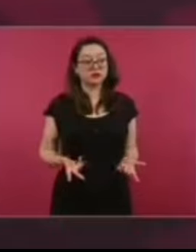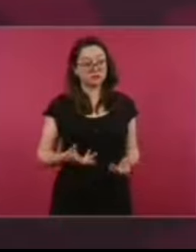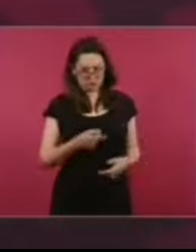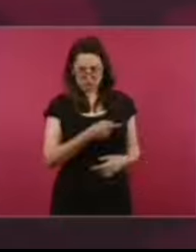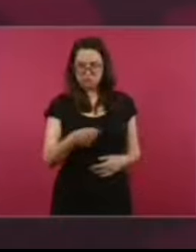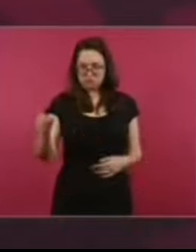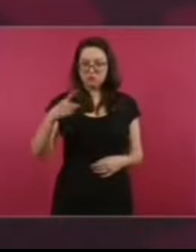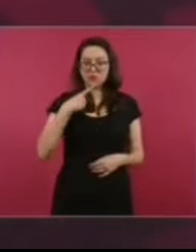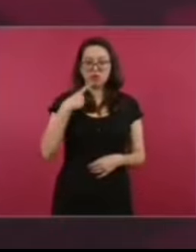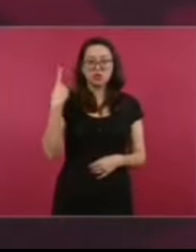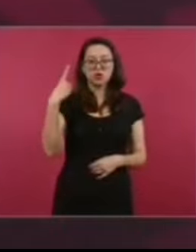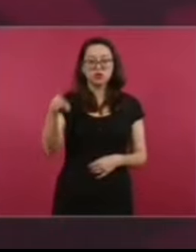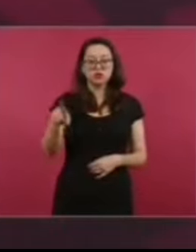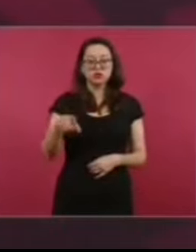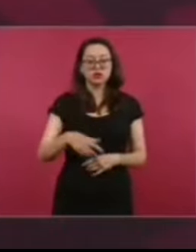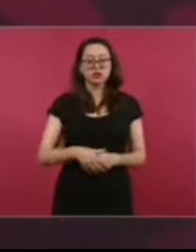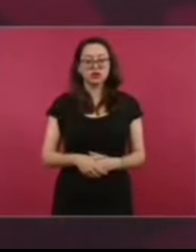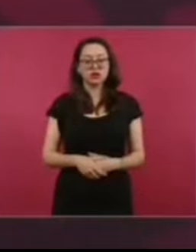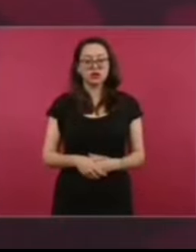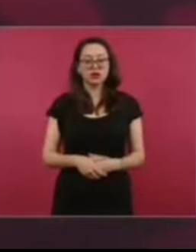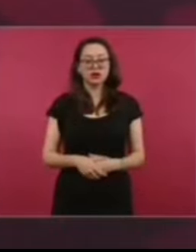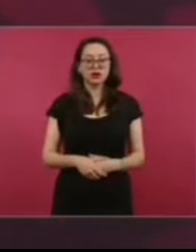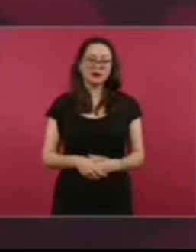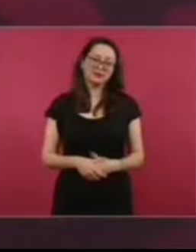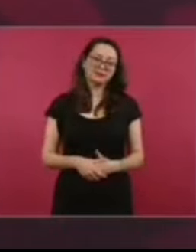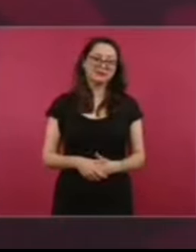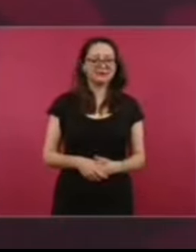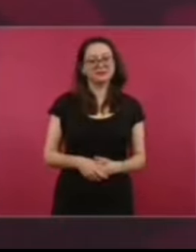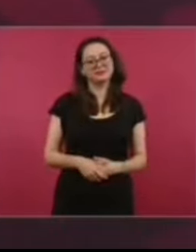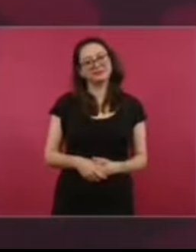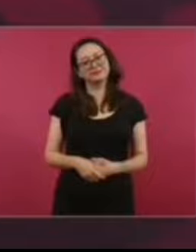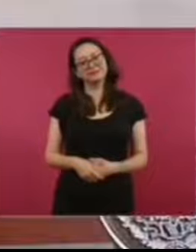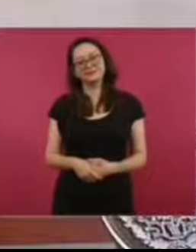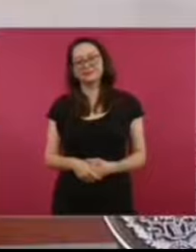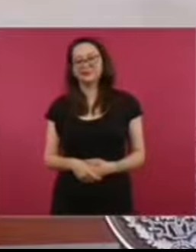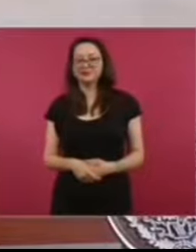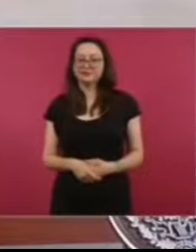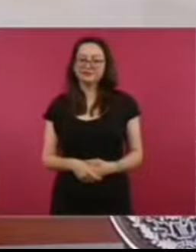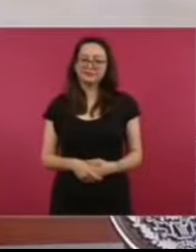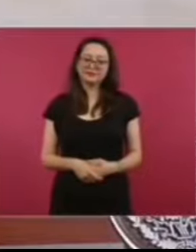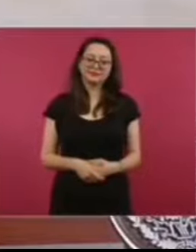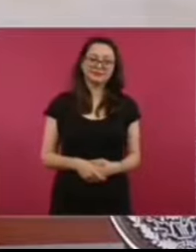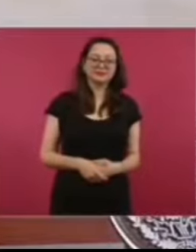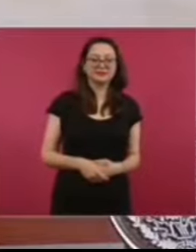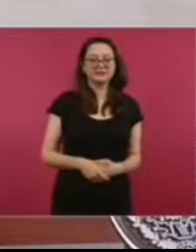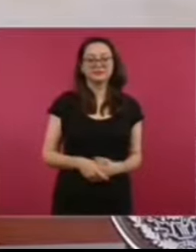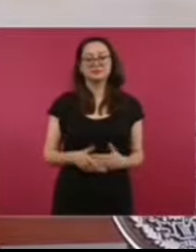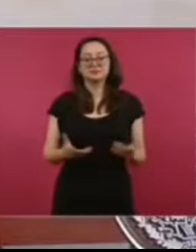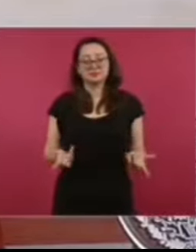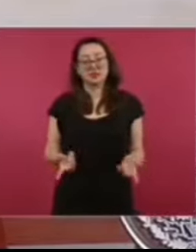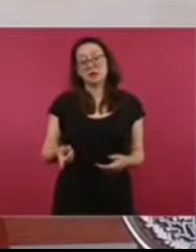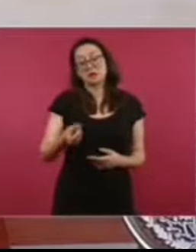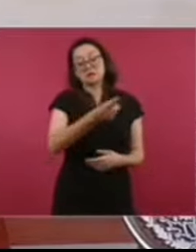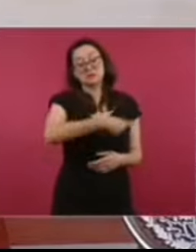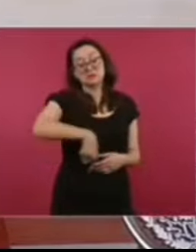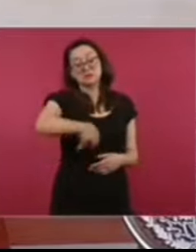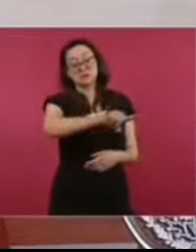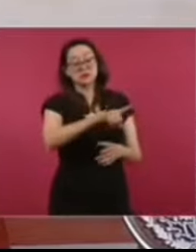en contra de mis hijos, que porque vendieron